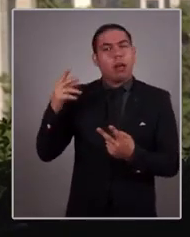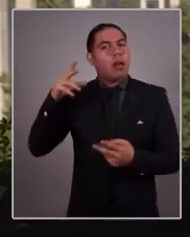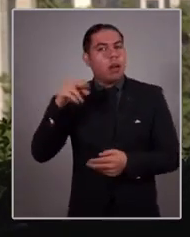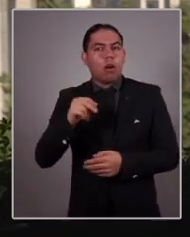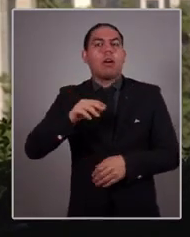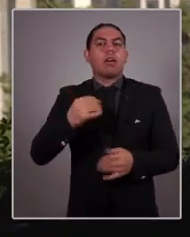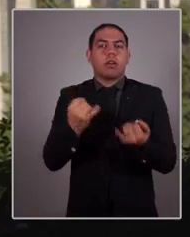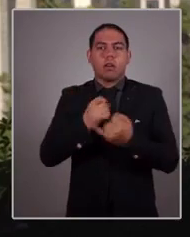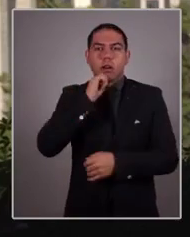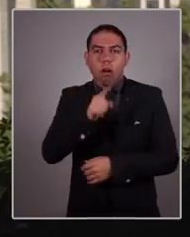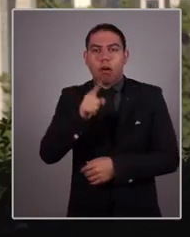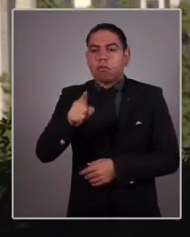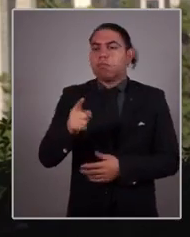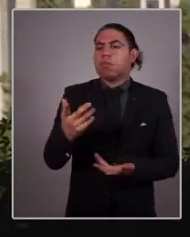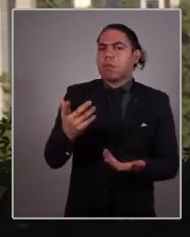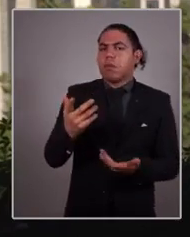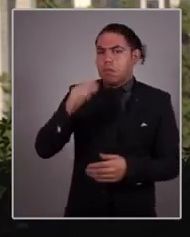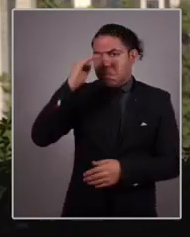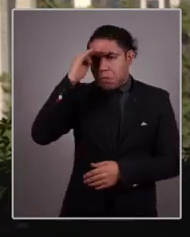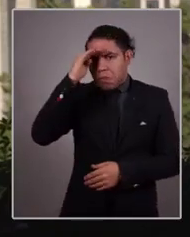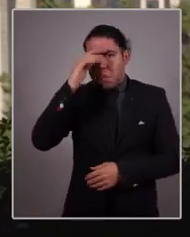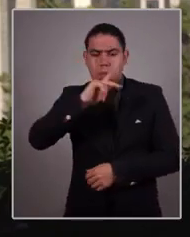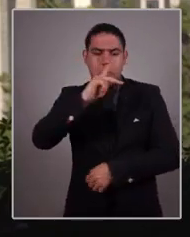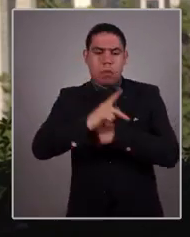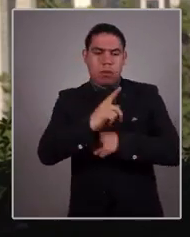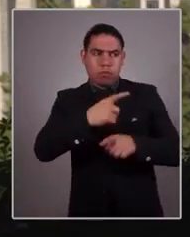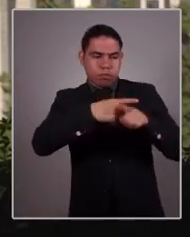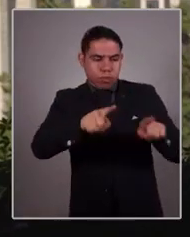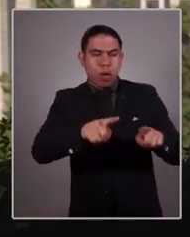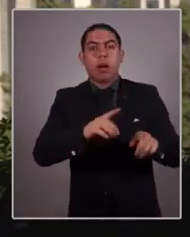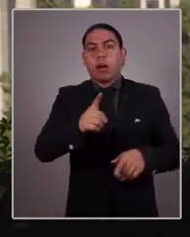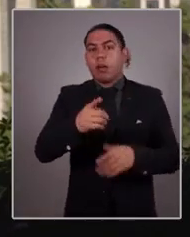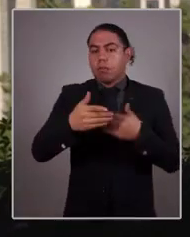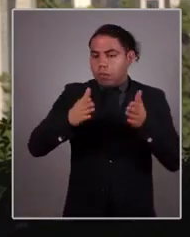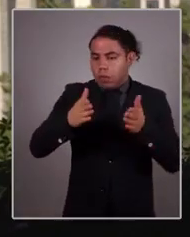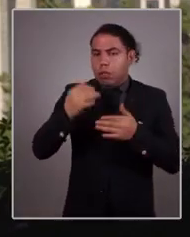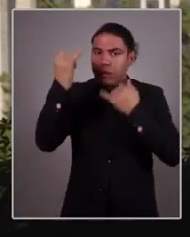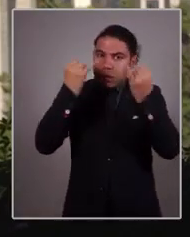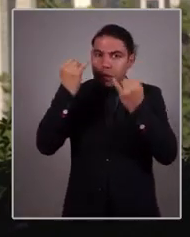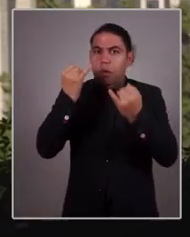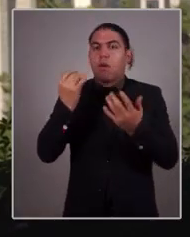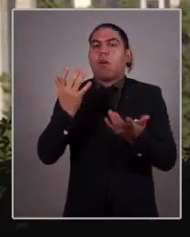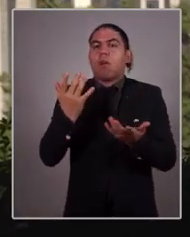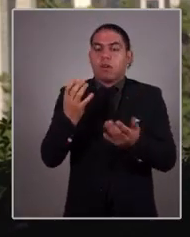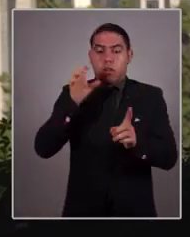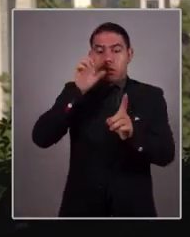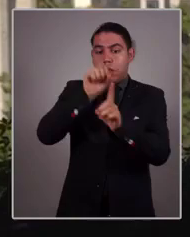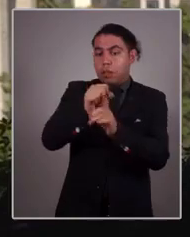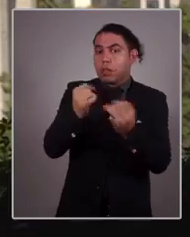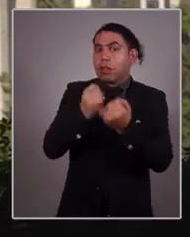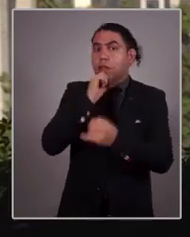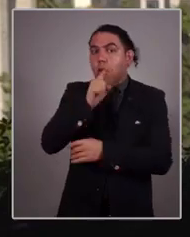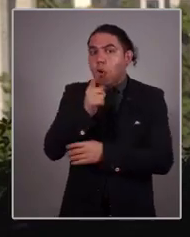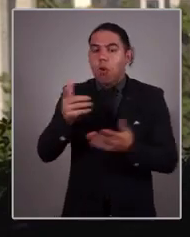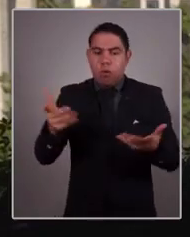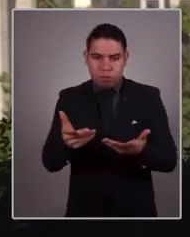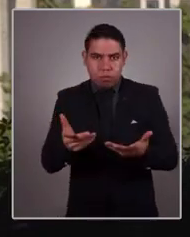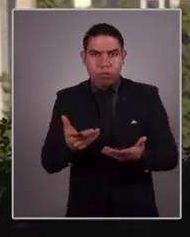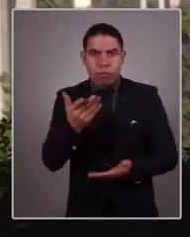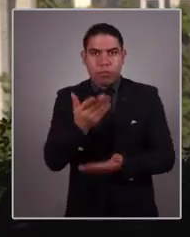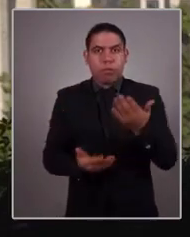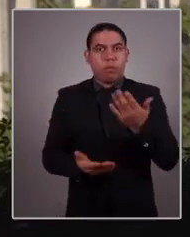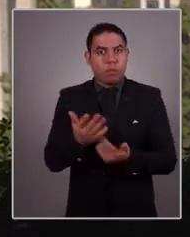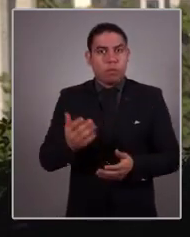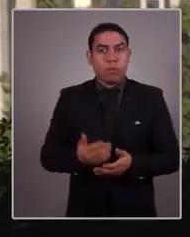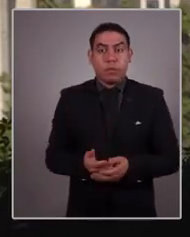evolución mexicana nos evoca y nos permite pensar en un país diferente. Nos abre la puerta para imaginarlo, para concebirlo y sobre todo